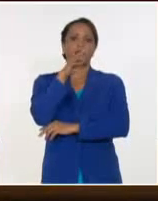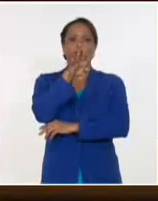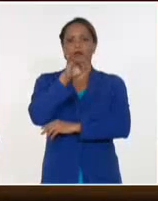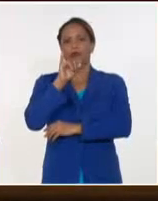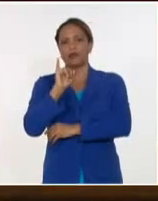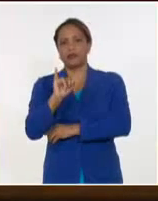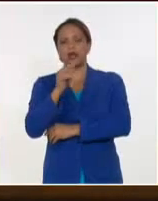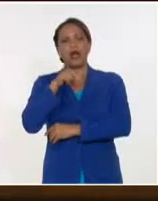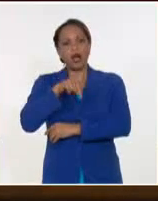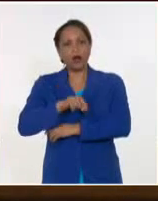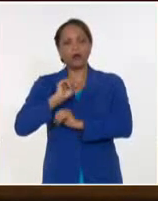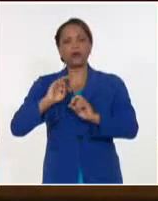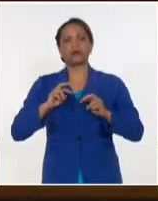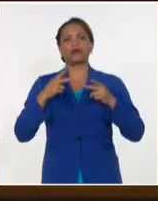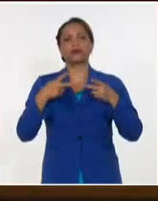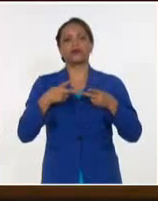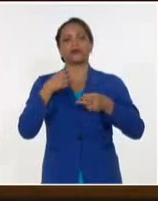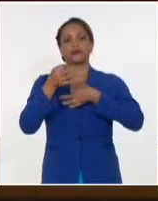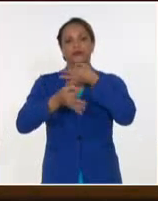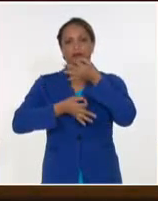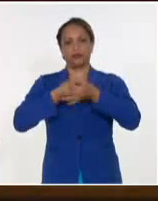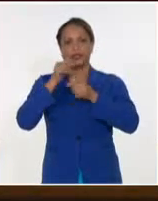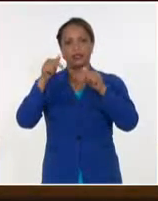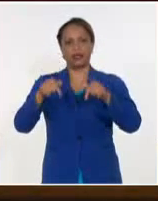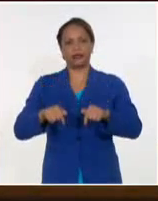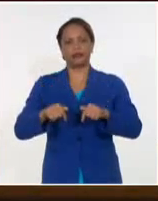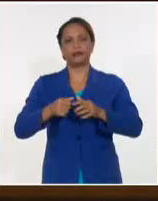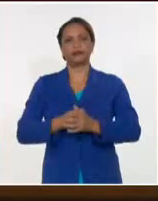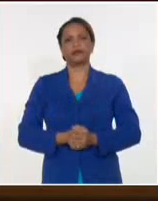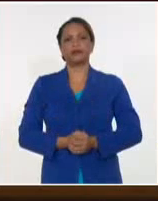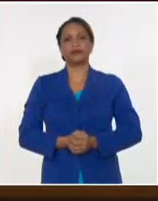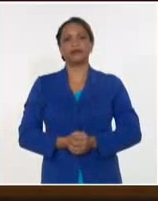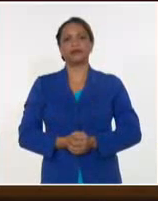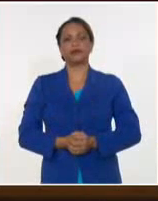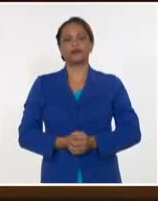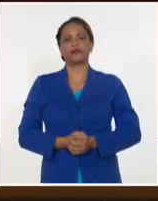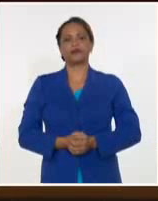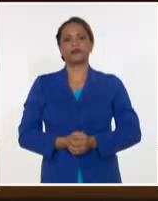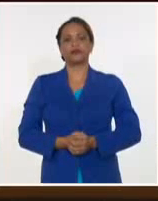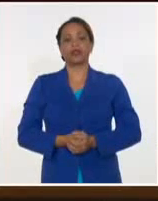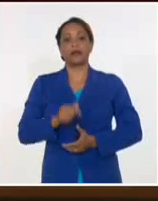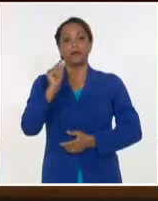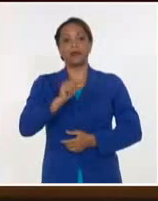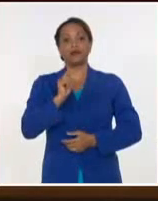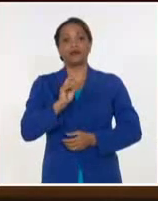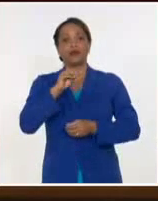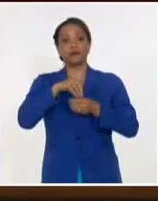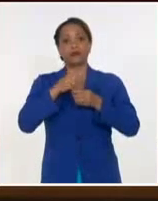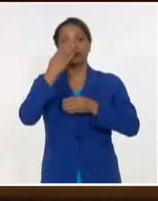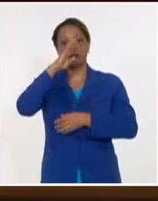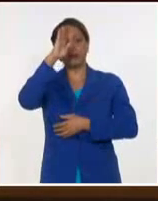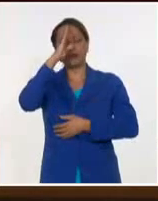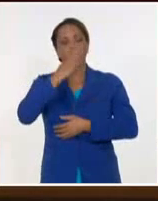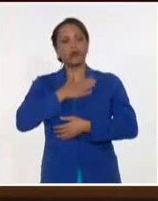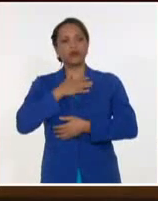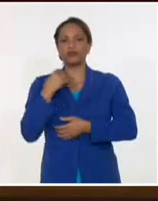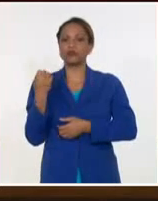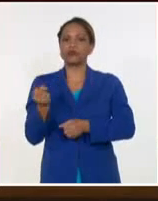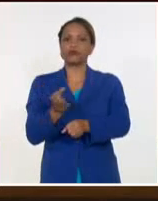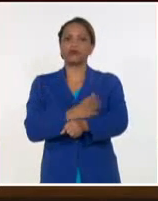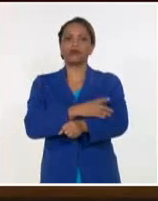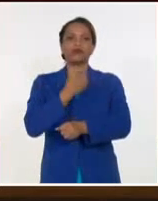podemos repetirla hoy aquí. Si a quienes vivimos en ella nos revienta el pecho de orgullo cantar el